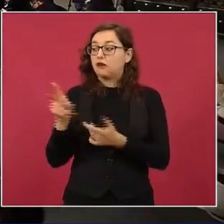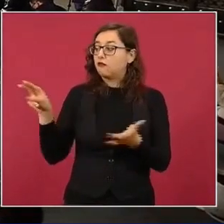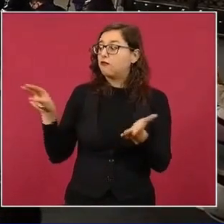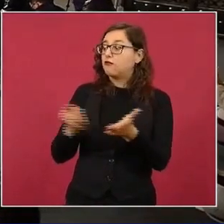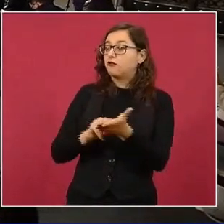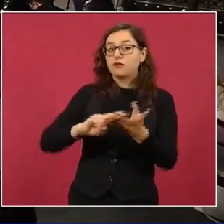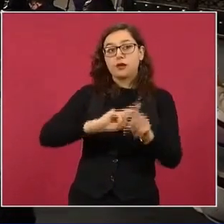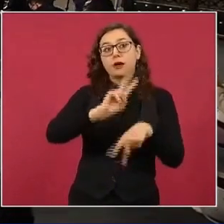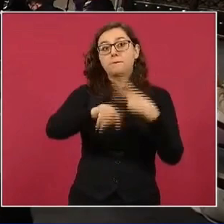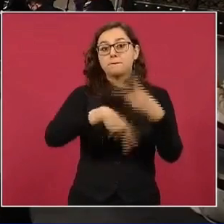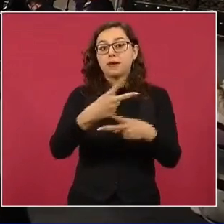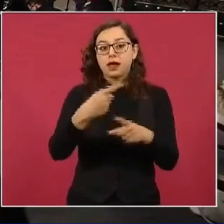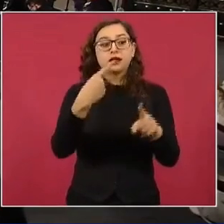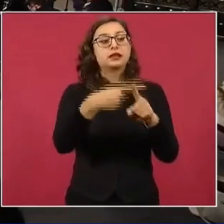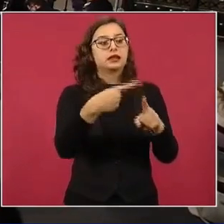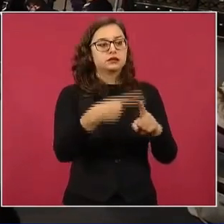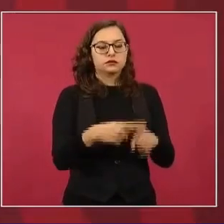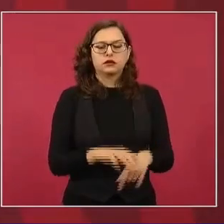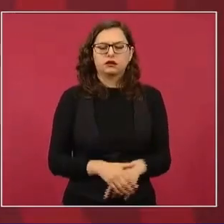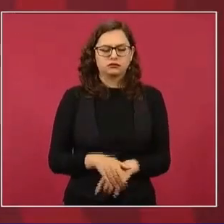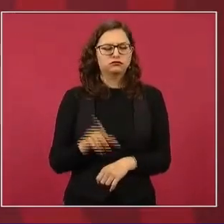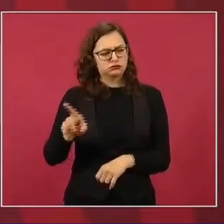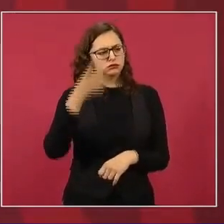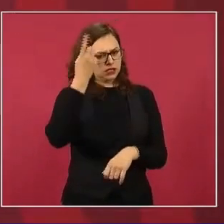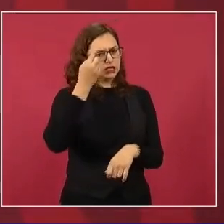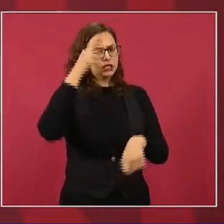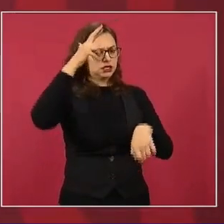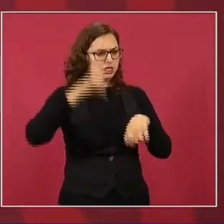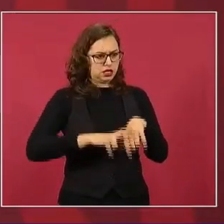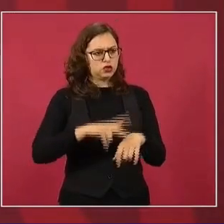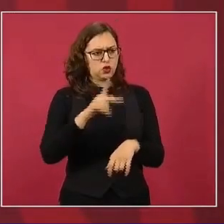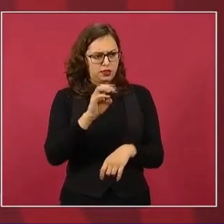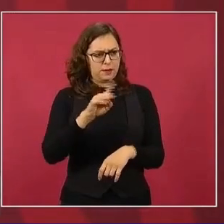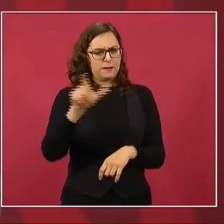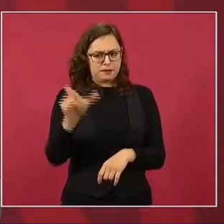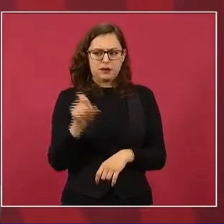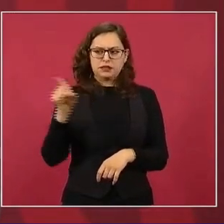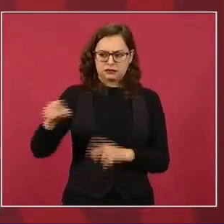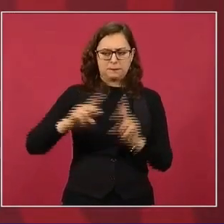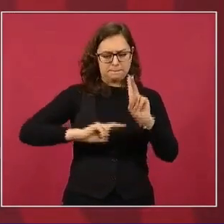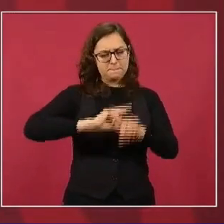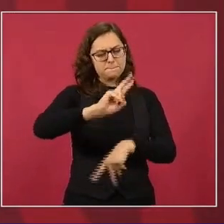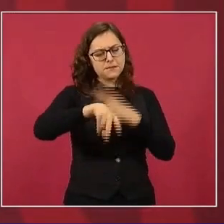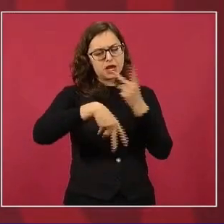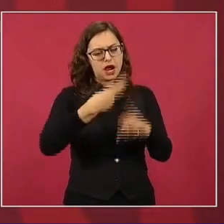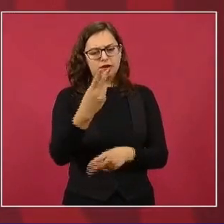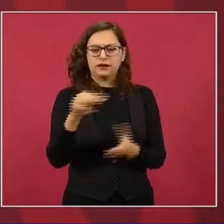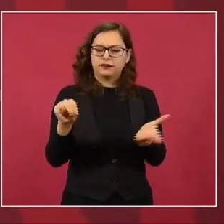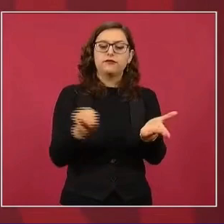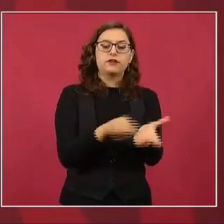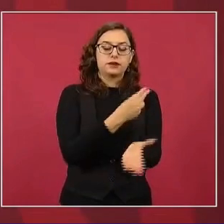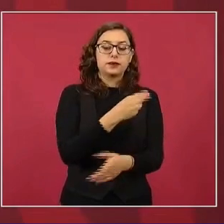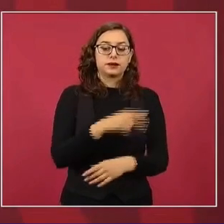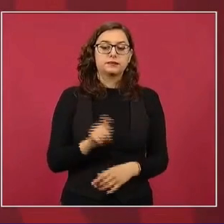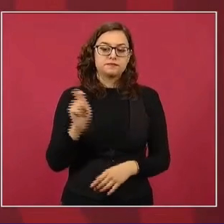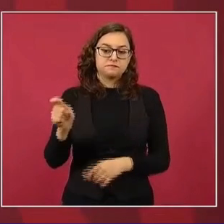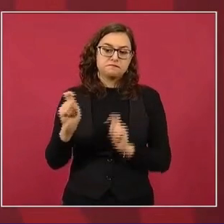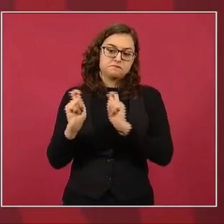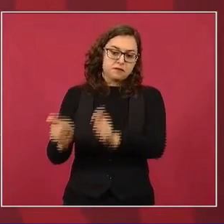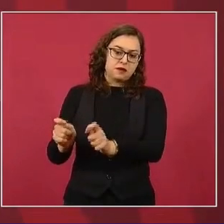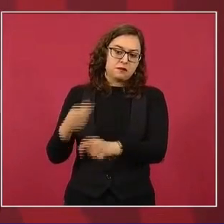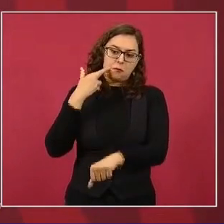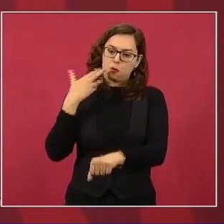presidente? El director de Pemex, él es el que está llevando a cabo